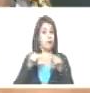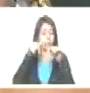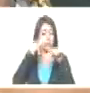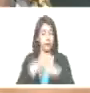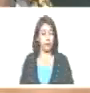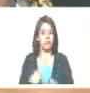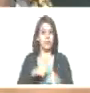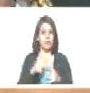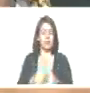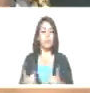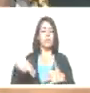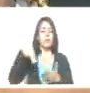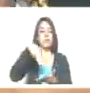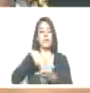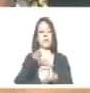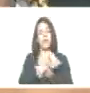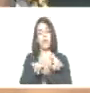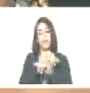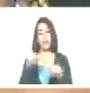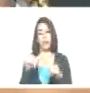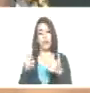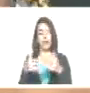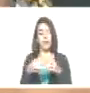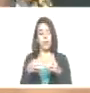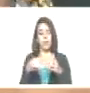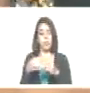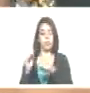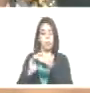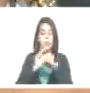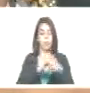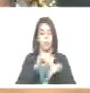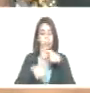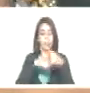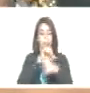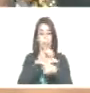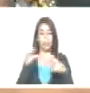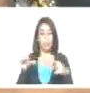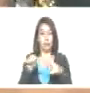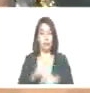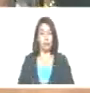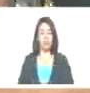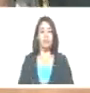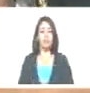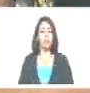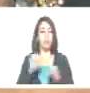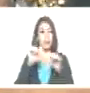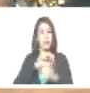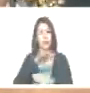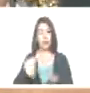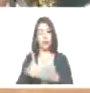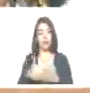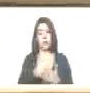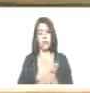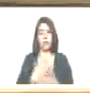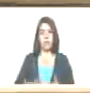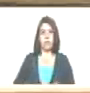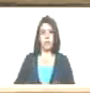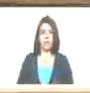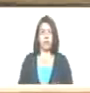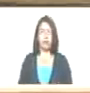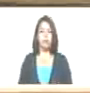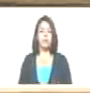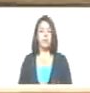levanta la sesión ordinaria y convocó para la próxima sesión. Es todo, ciudadano presidente. En